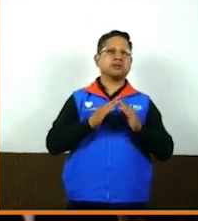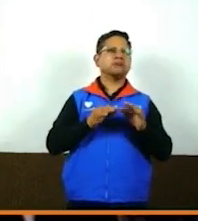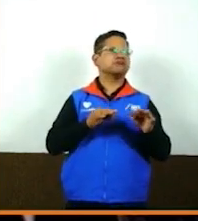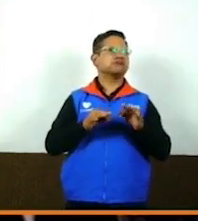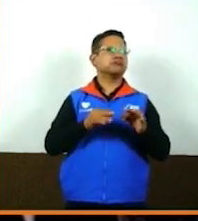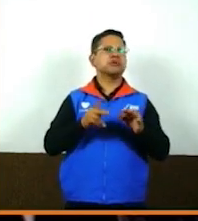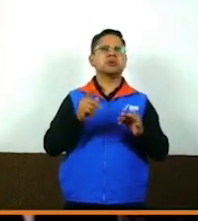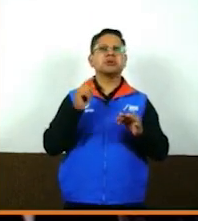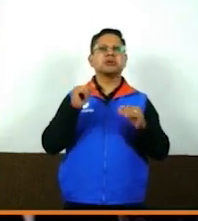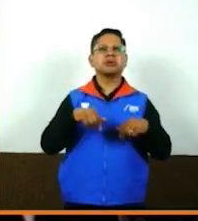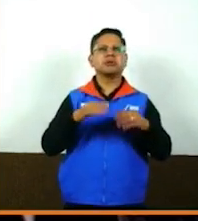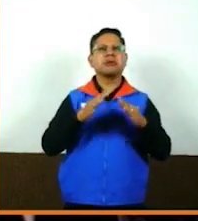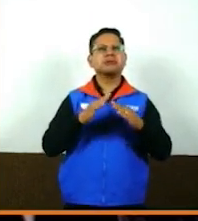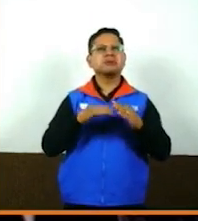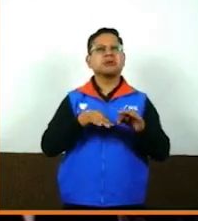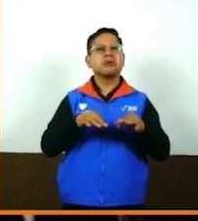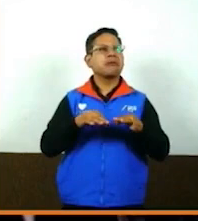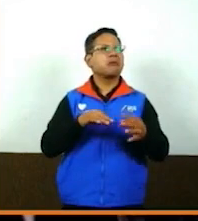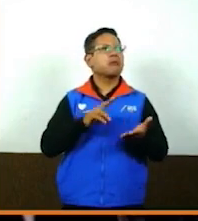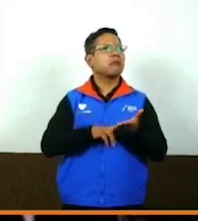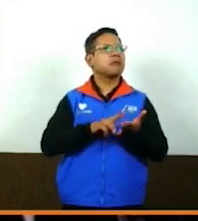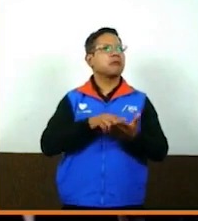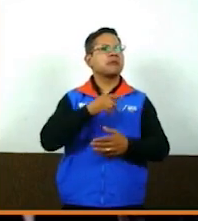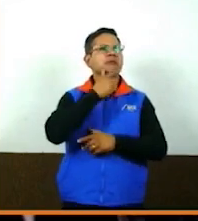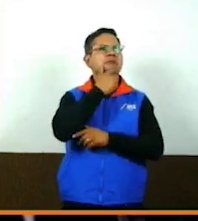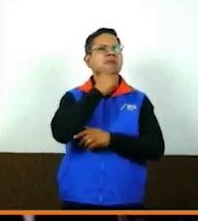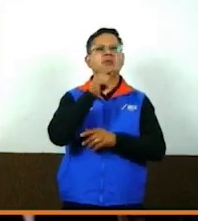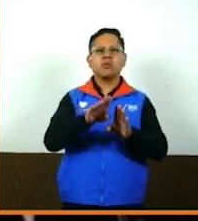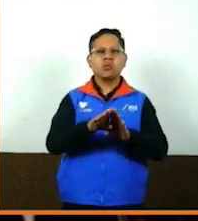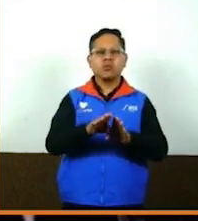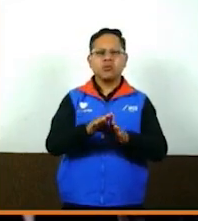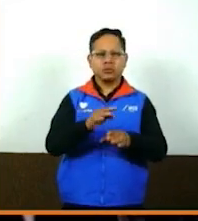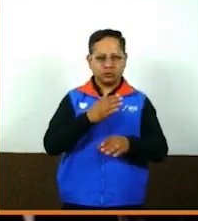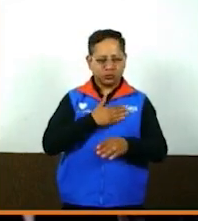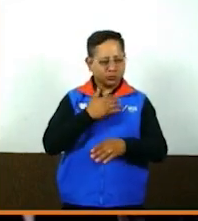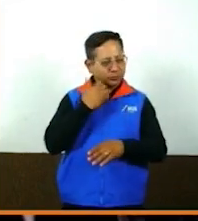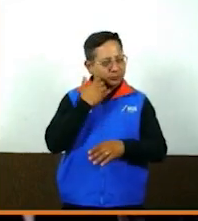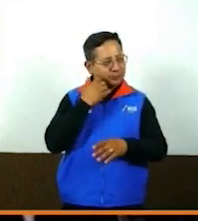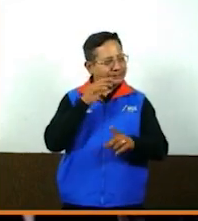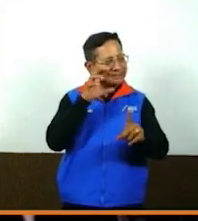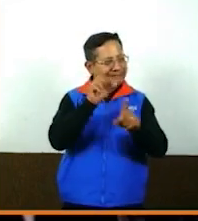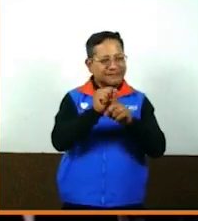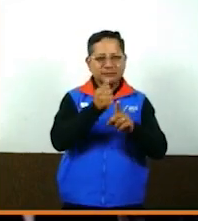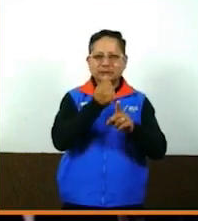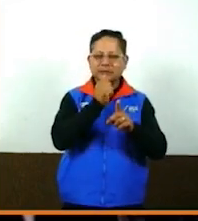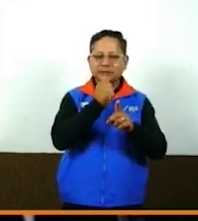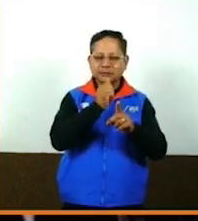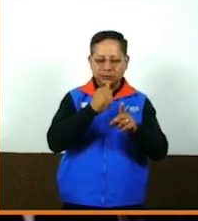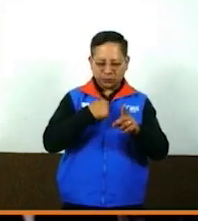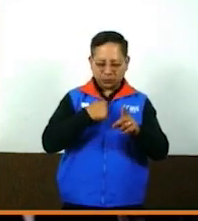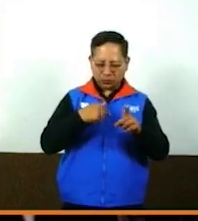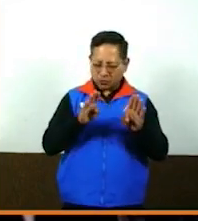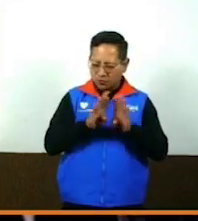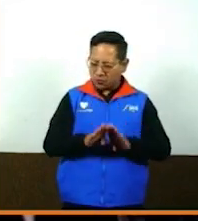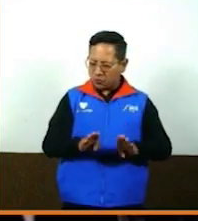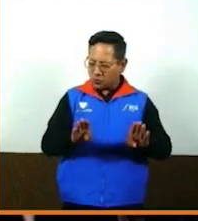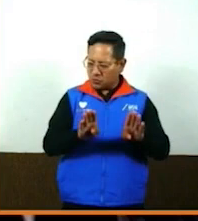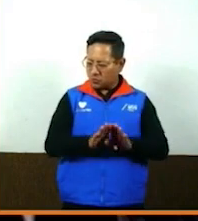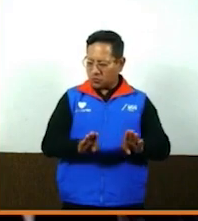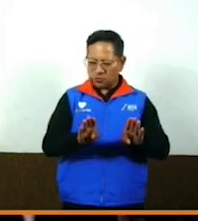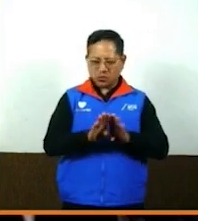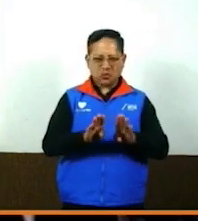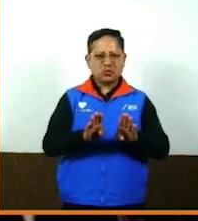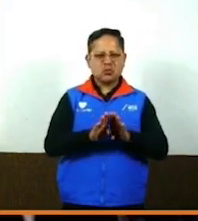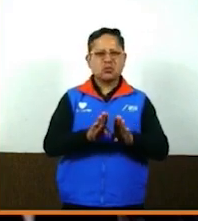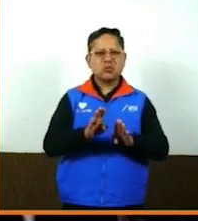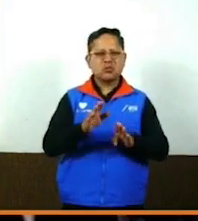la cadena de valor? Todavía no lo logro, pero les juro que lo voy a lograr, que estoy tratando de ver la posibilidad de